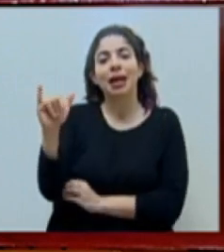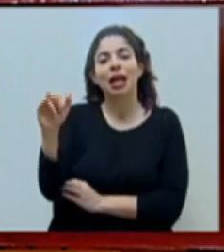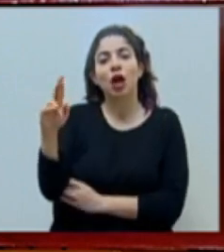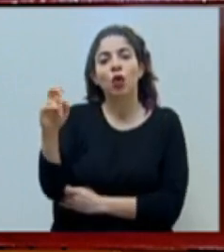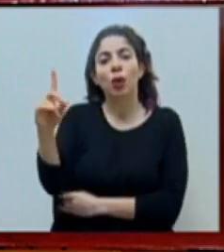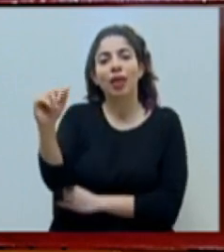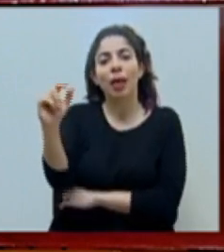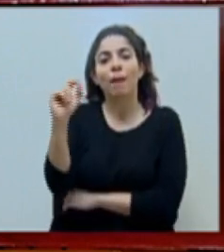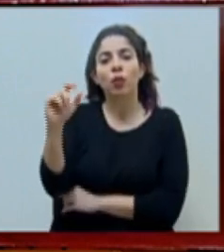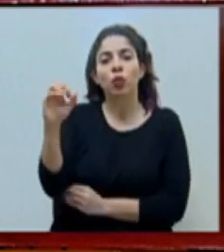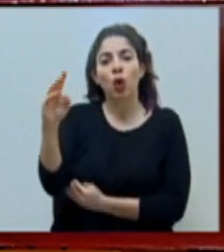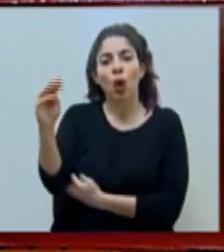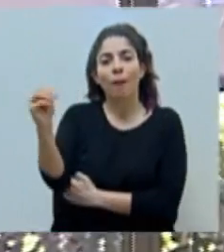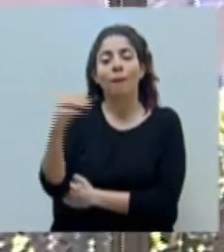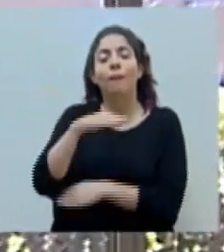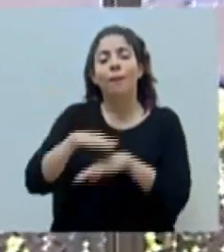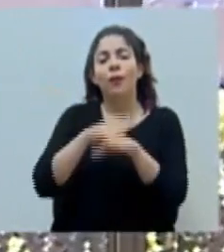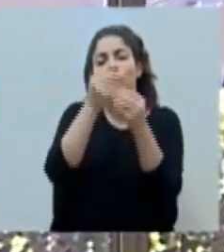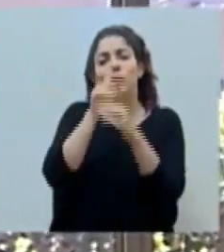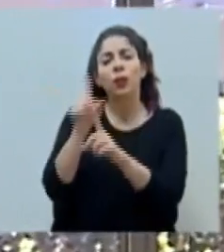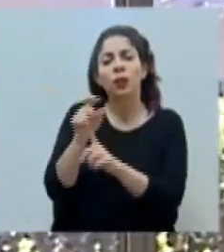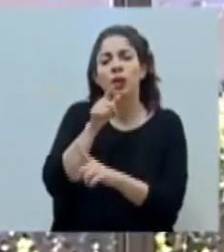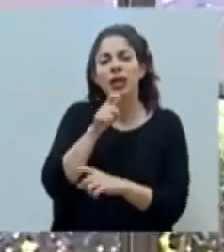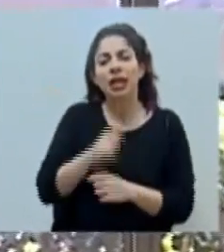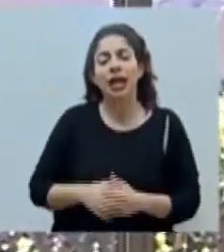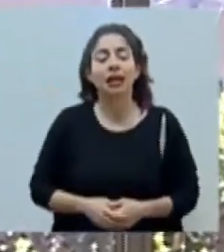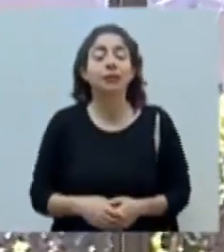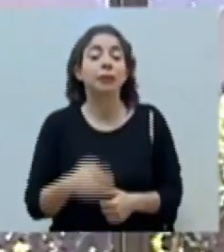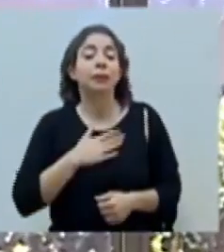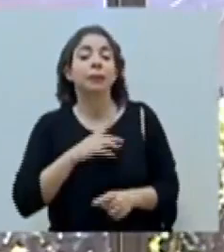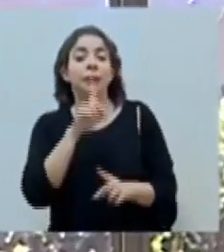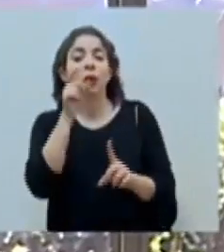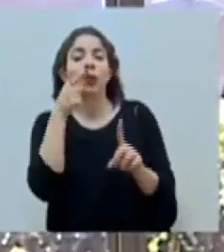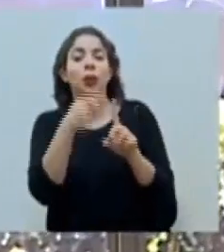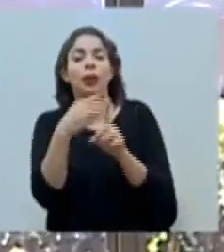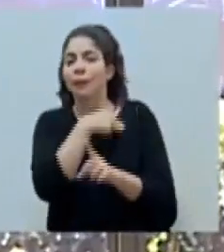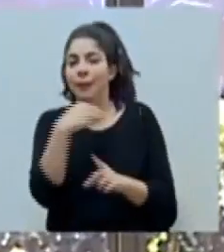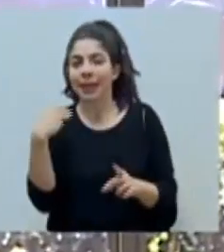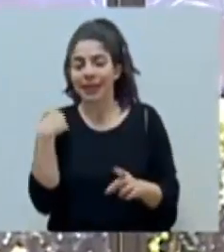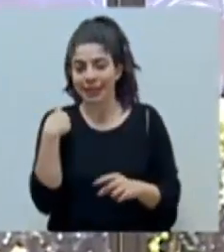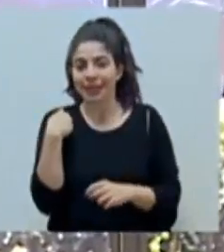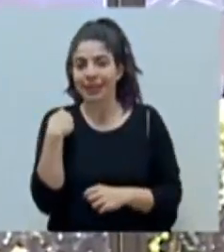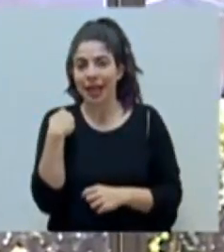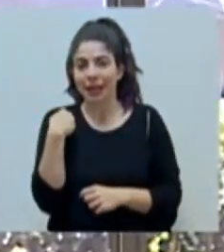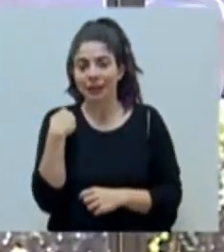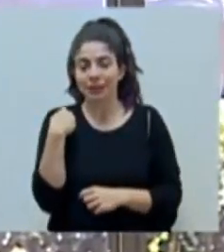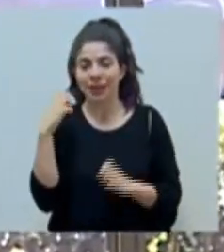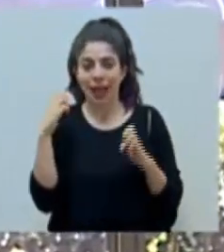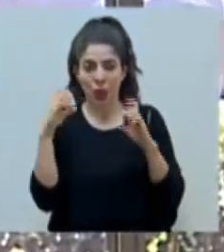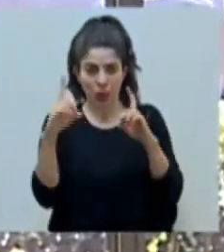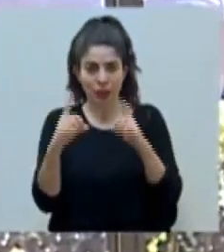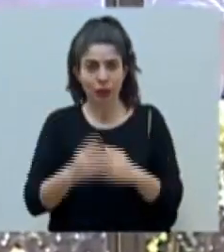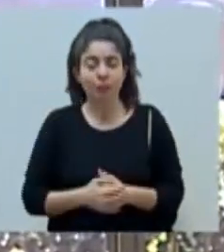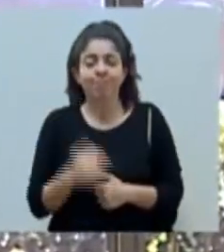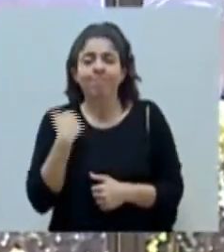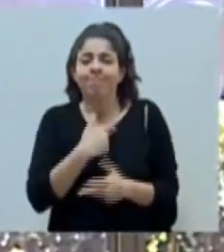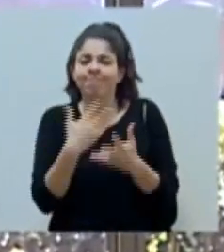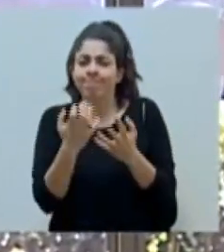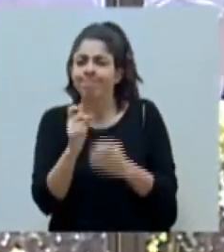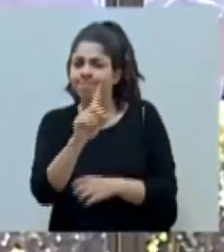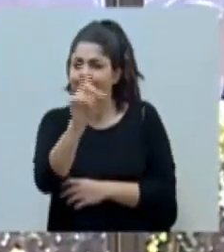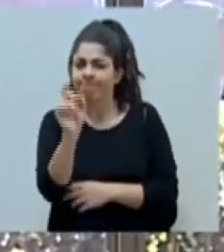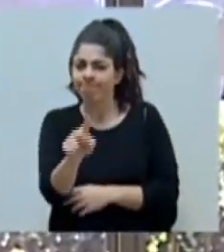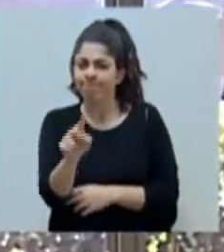cuál jerarca estaría dirigida su consulta. Buenas tardes. Mi pregunta sería para la ministra de Educación. Queríamos